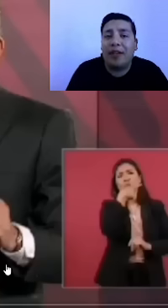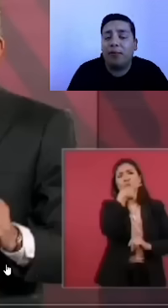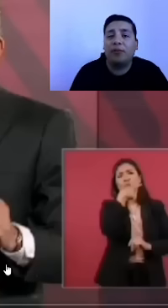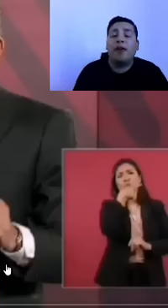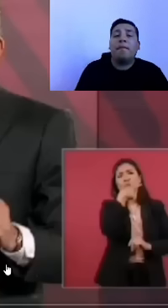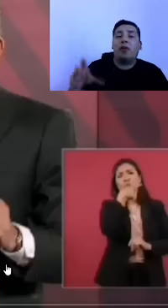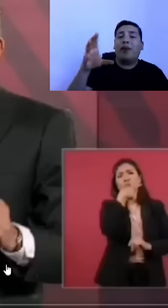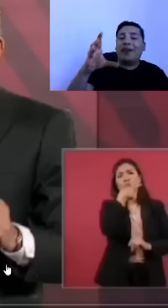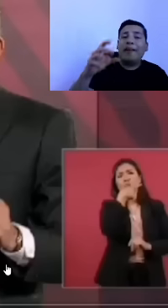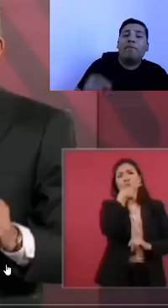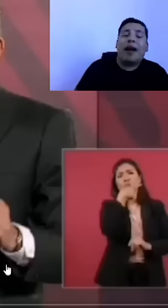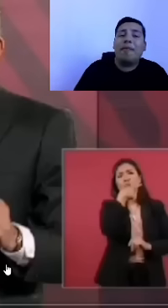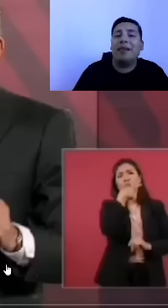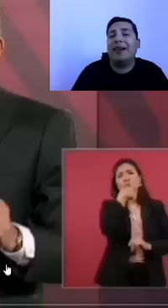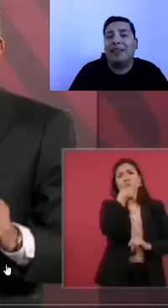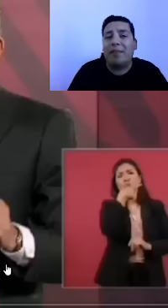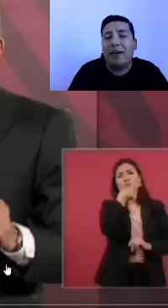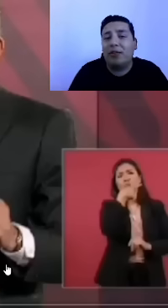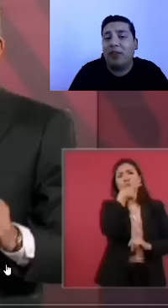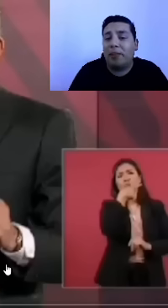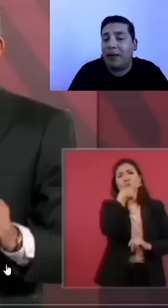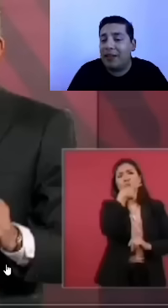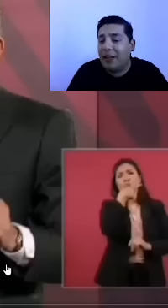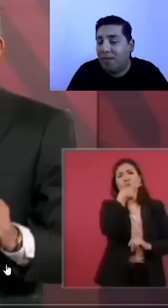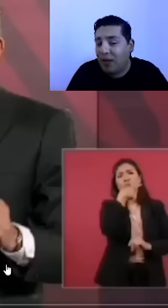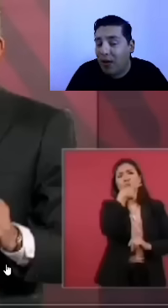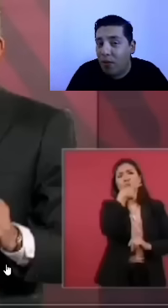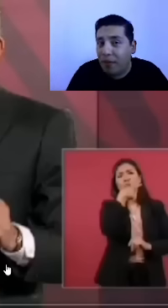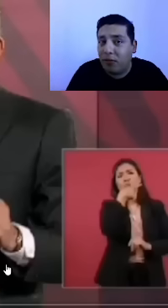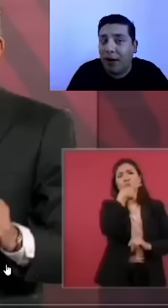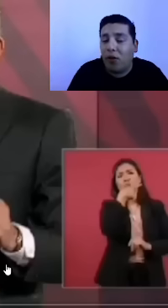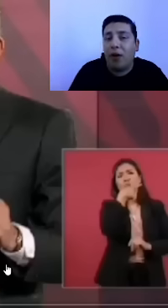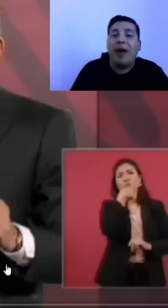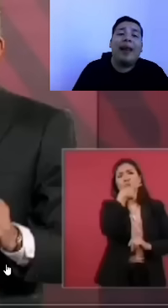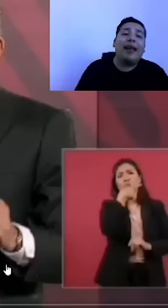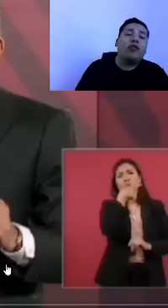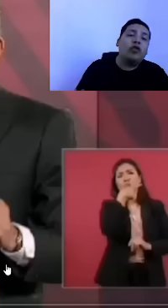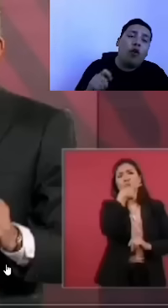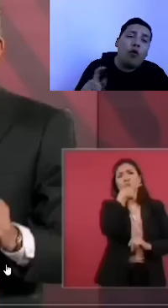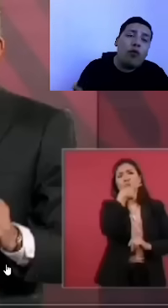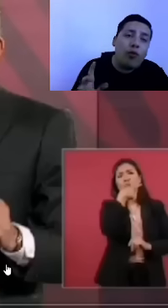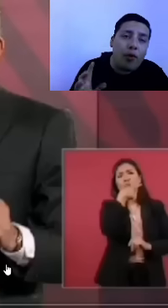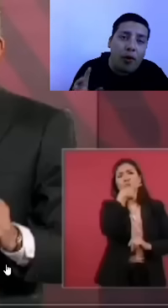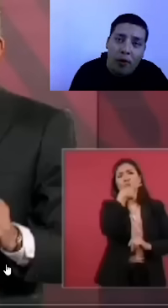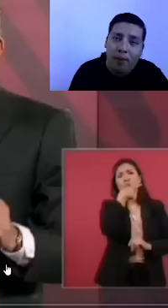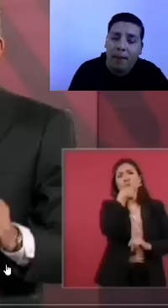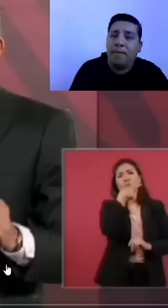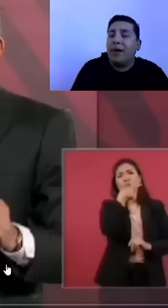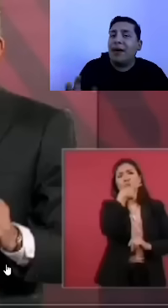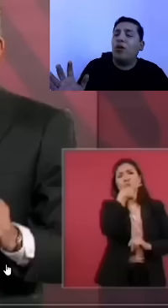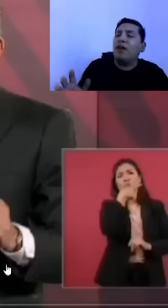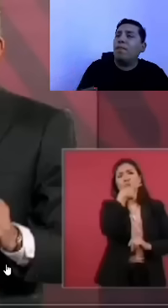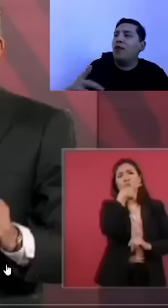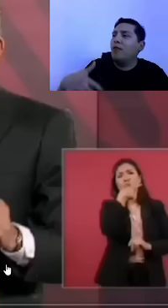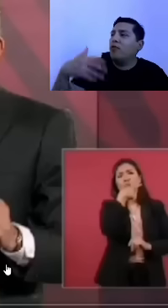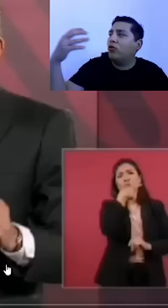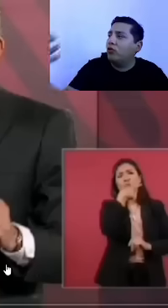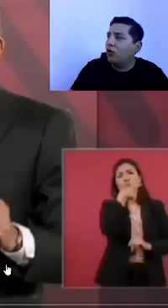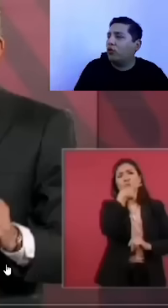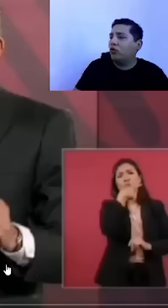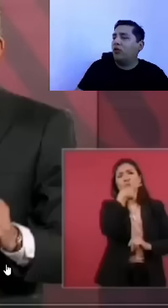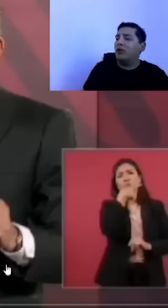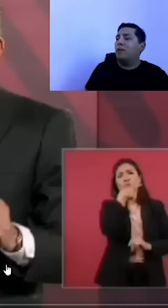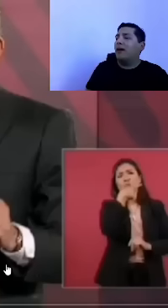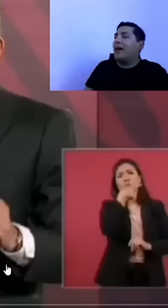grupos delictivos. Pero aquí, amigas y amigos, el presidente López Obrador lanzó un duro golpe, y lo que